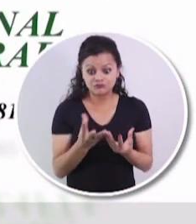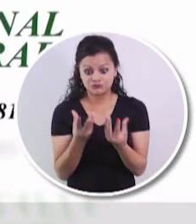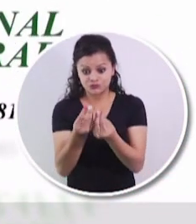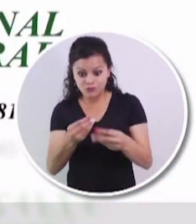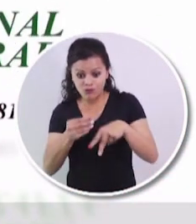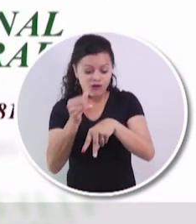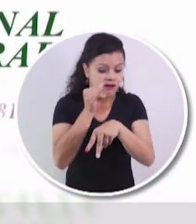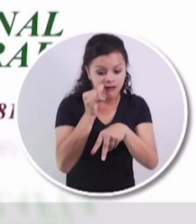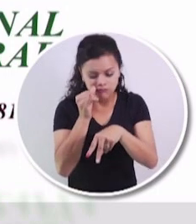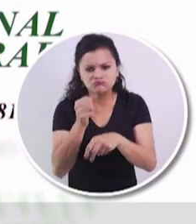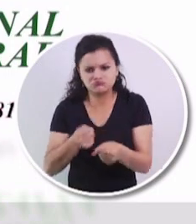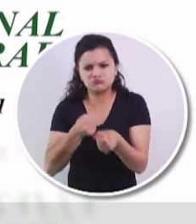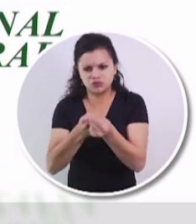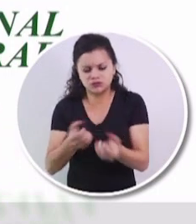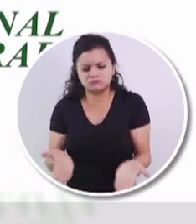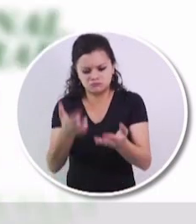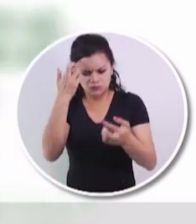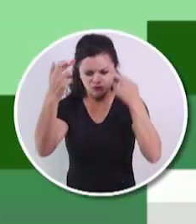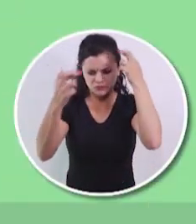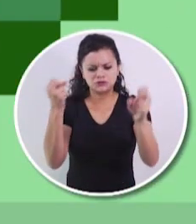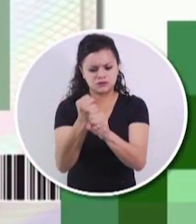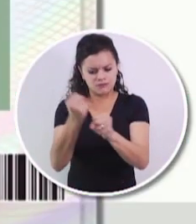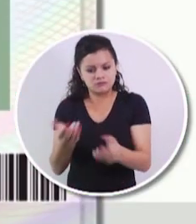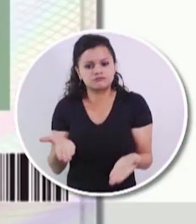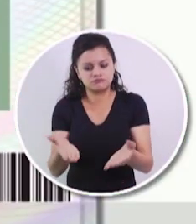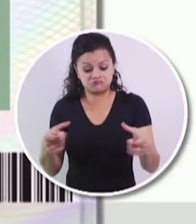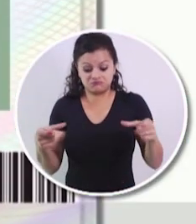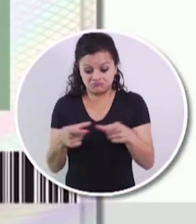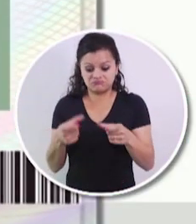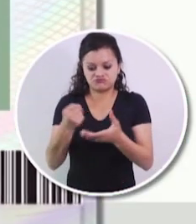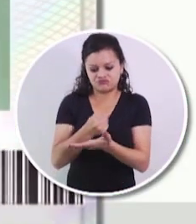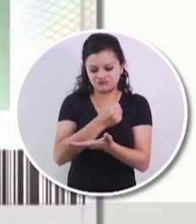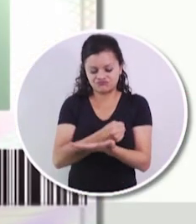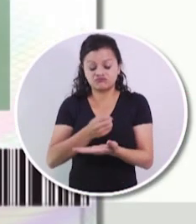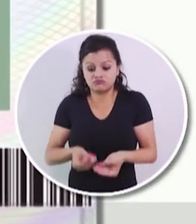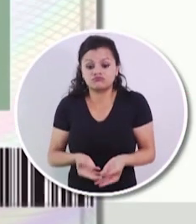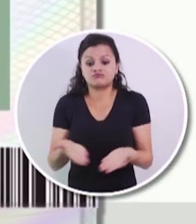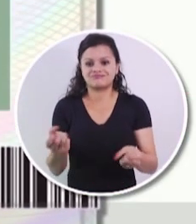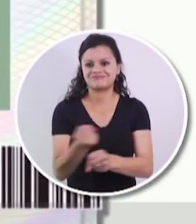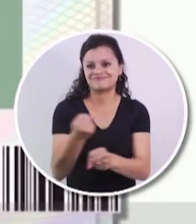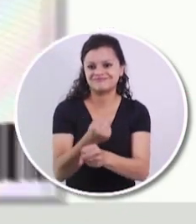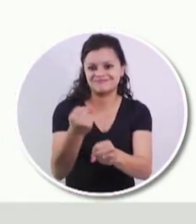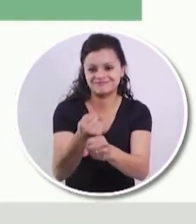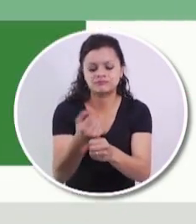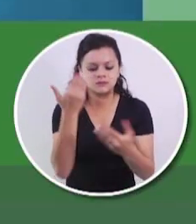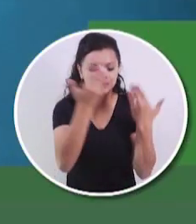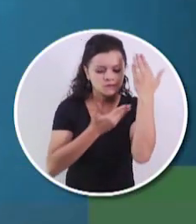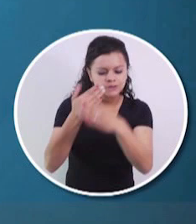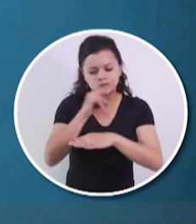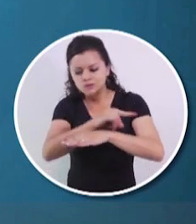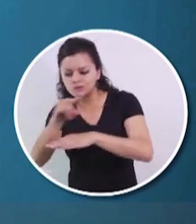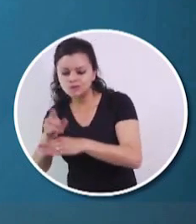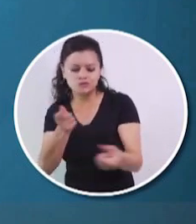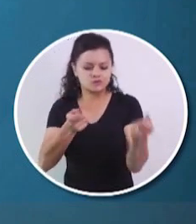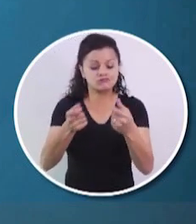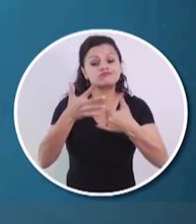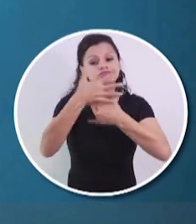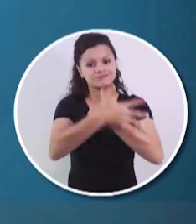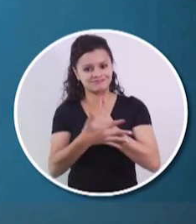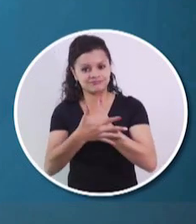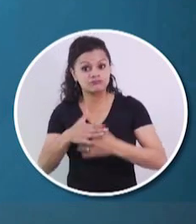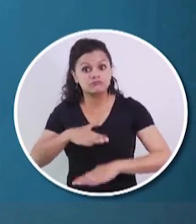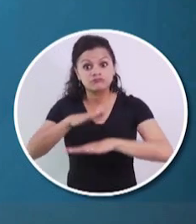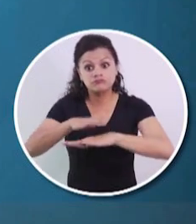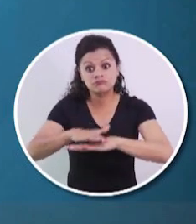El Consejo Profesional Nacional de Topografía apoya y promueve el ejercicio legal de la profesión en Colombia. Expedimos las licencias profesionales y